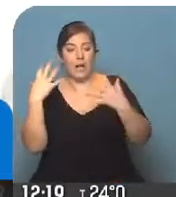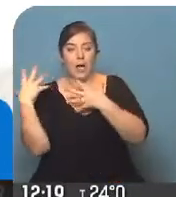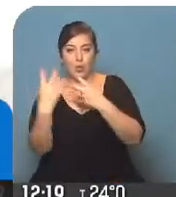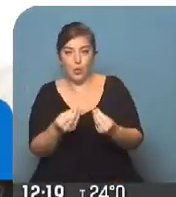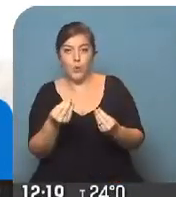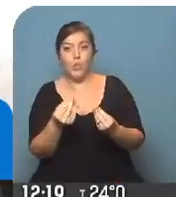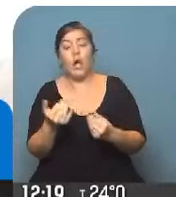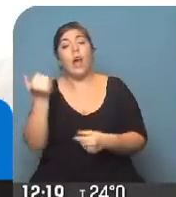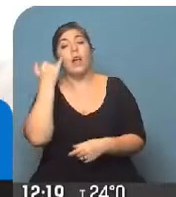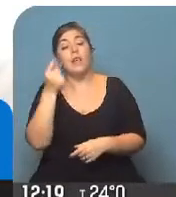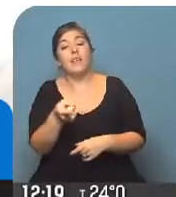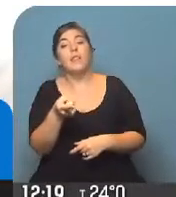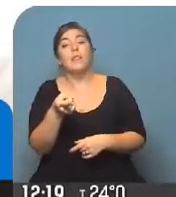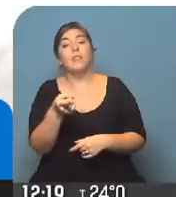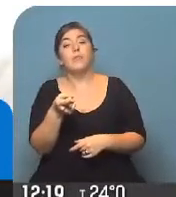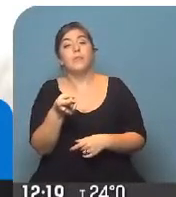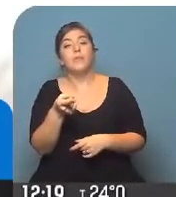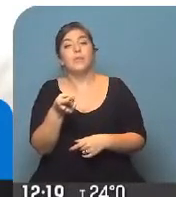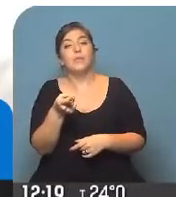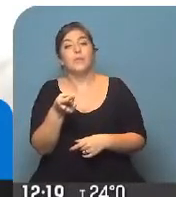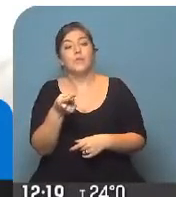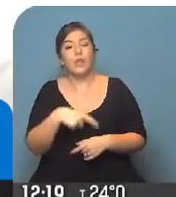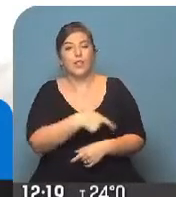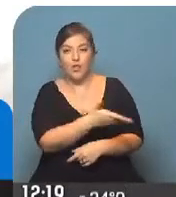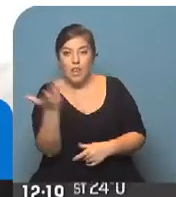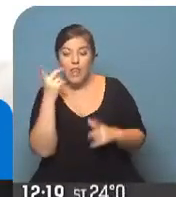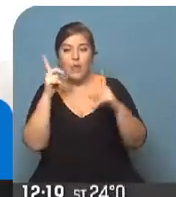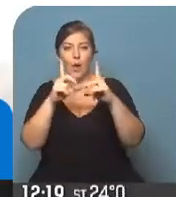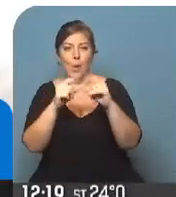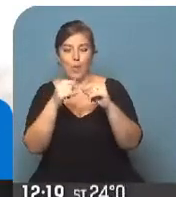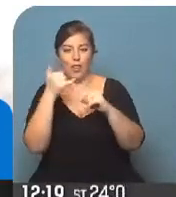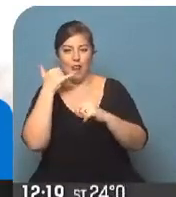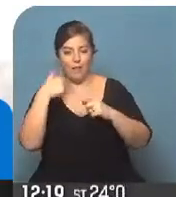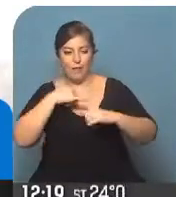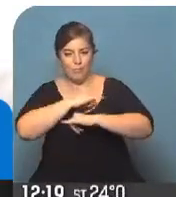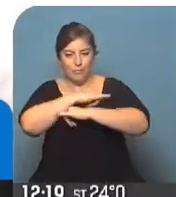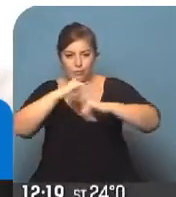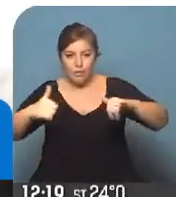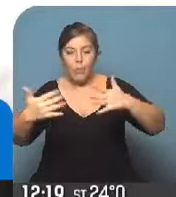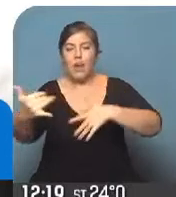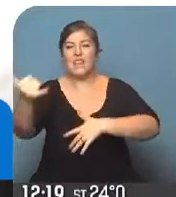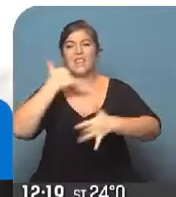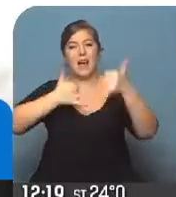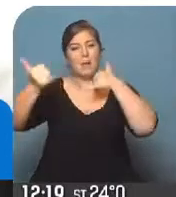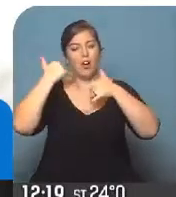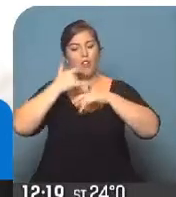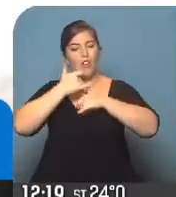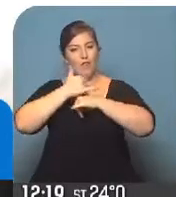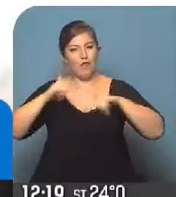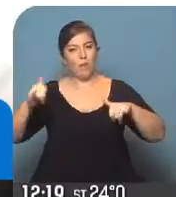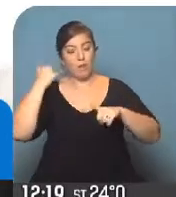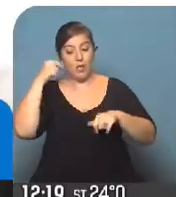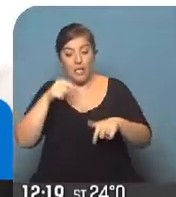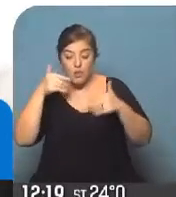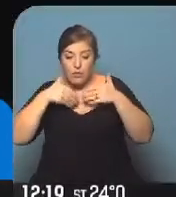y pusimos a disposición de la sociedad entera un teléfono para que pudieran llamarnos y aportarnos cualquier dato. Y a partir de